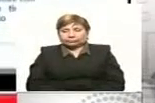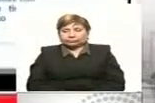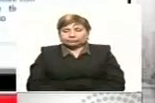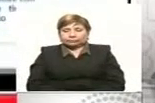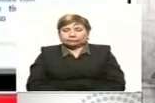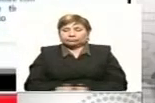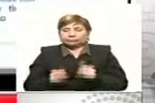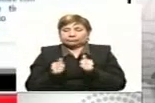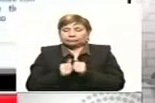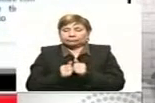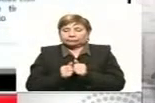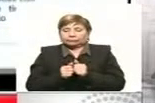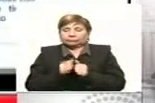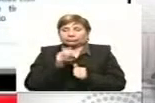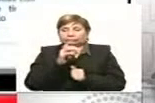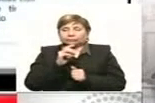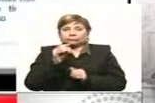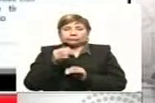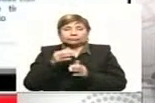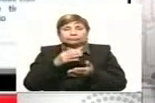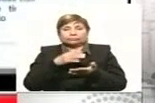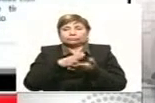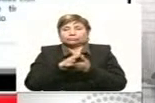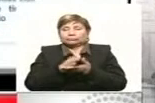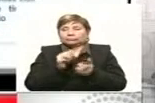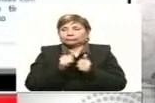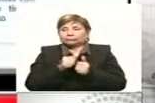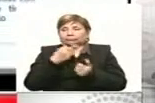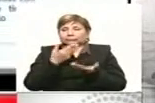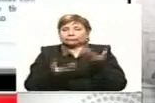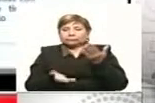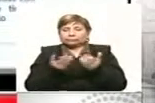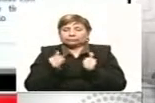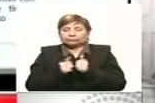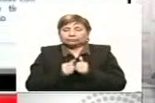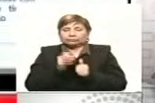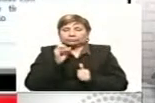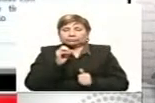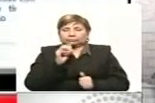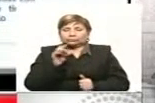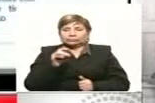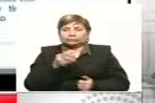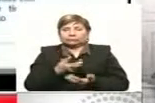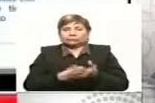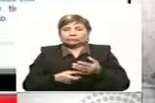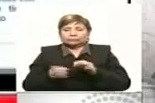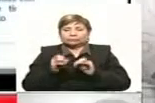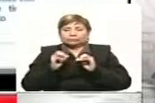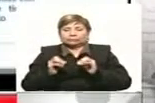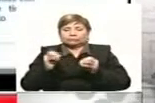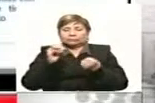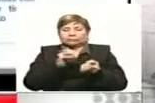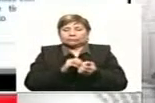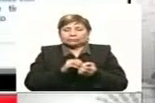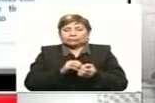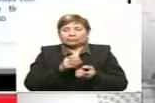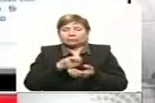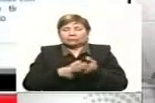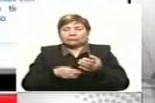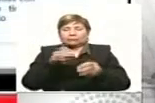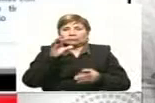con este síndrome de inmunodeficiencia, pues se logró subir la cobertura, incrementar la cobertura